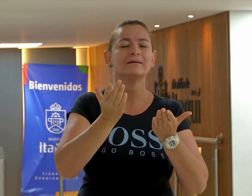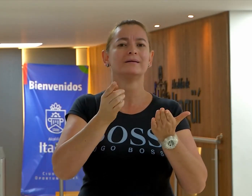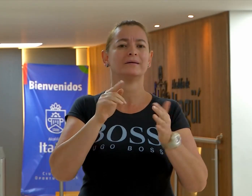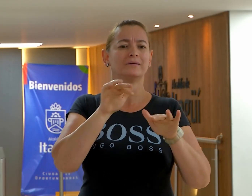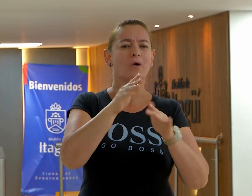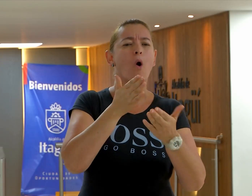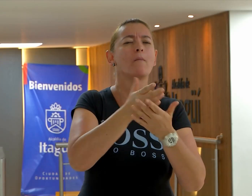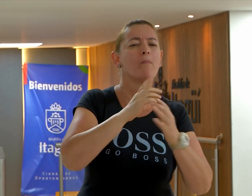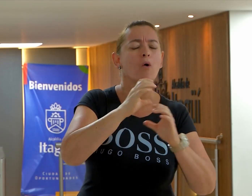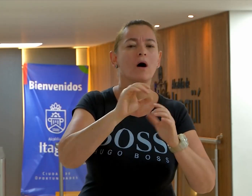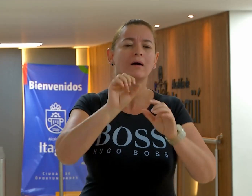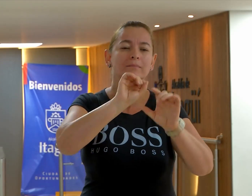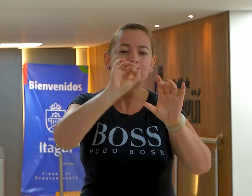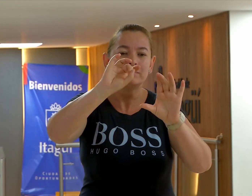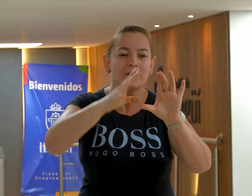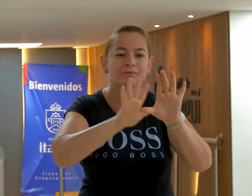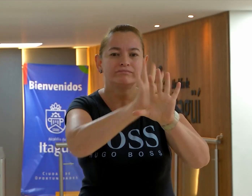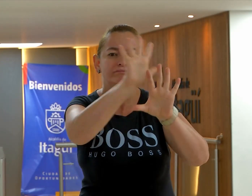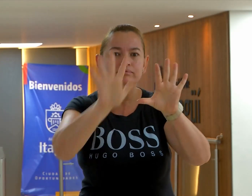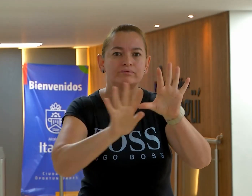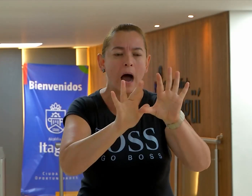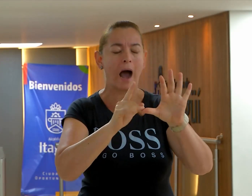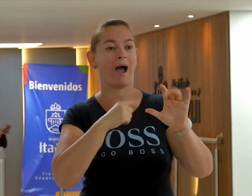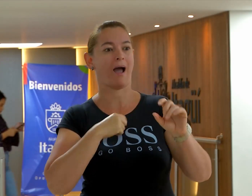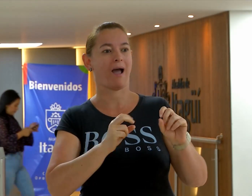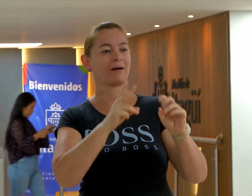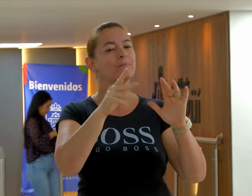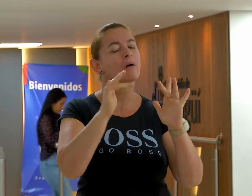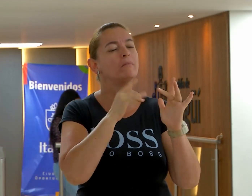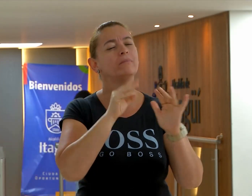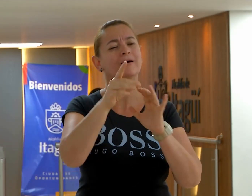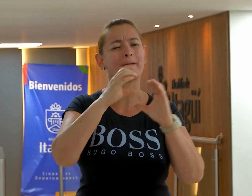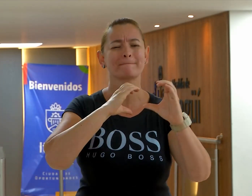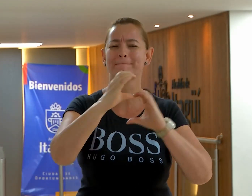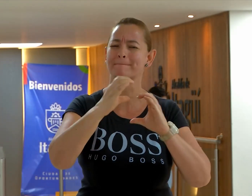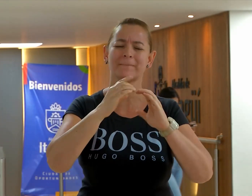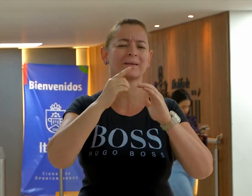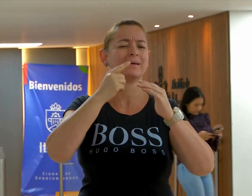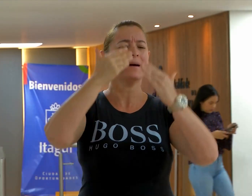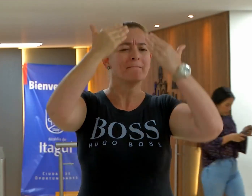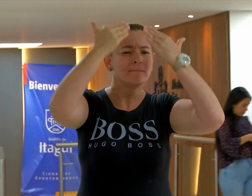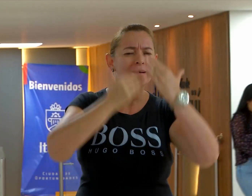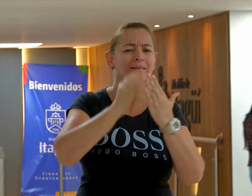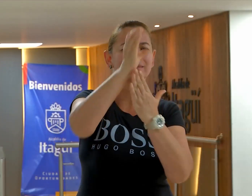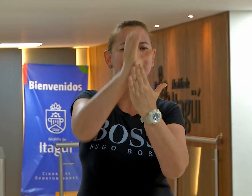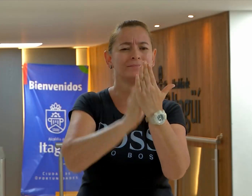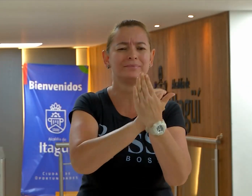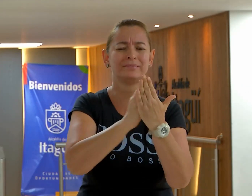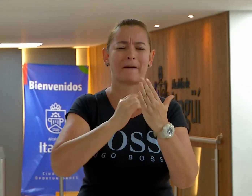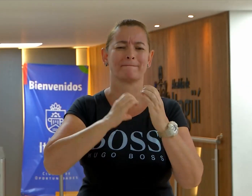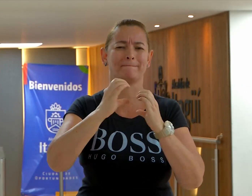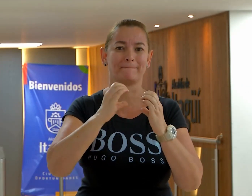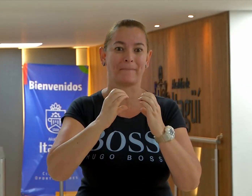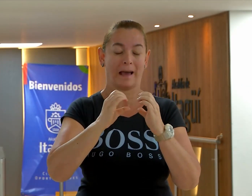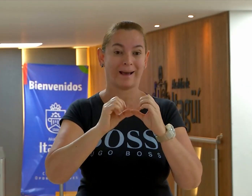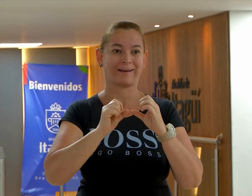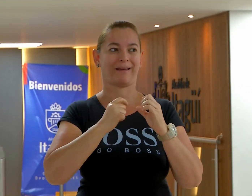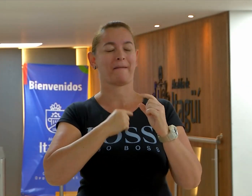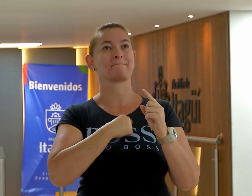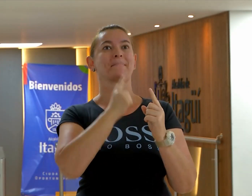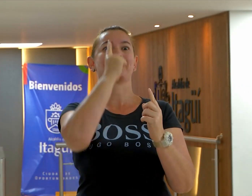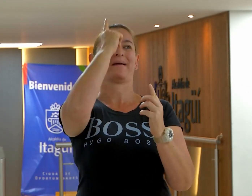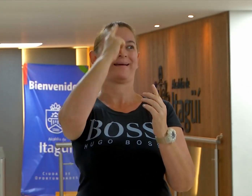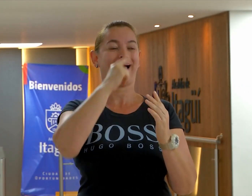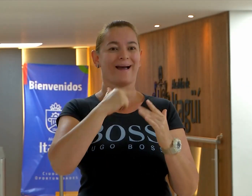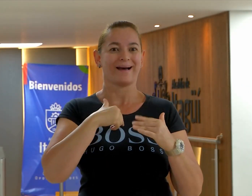atendieron y encontré que había intérprete virtual, me pasaron un computador en el que podía verlo a través de la